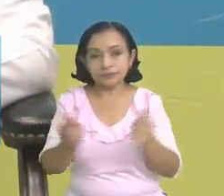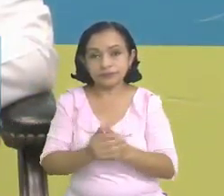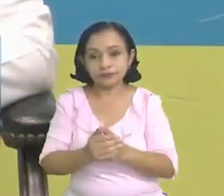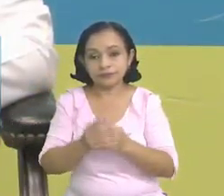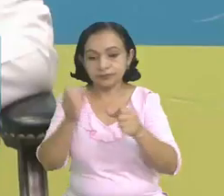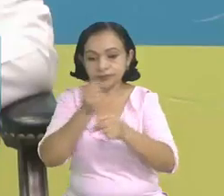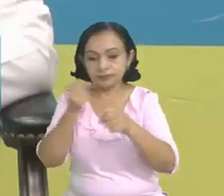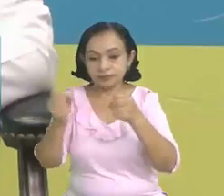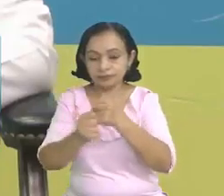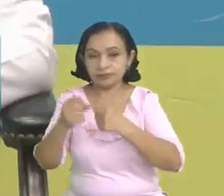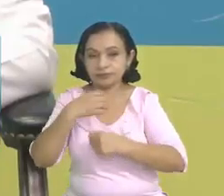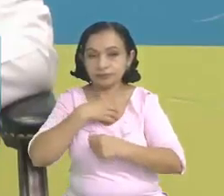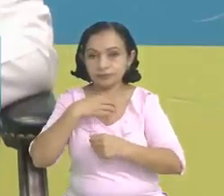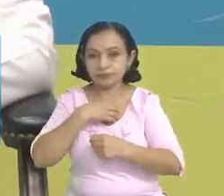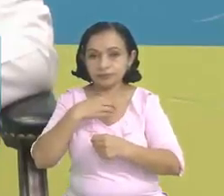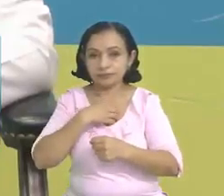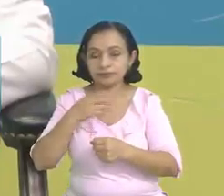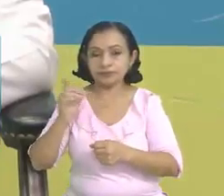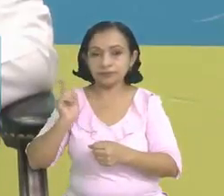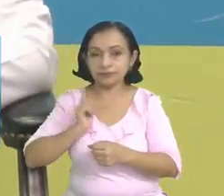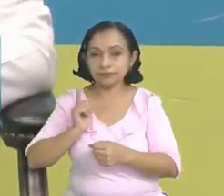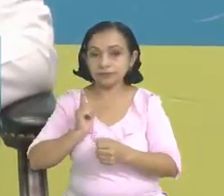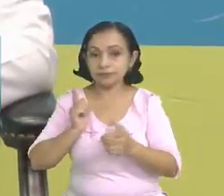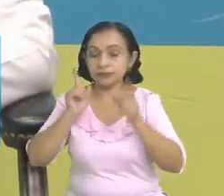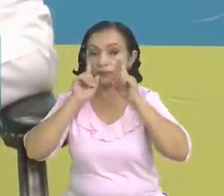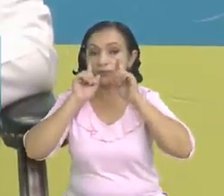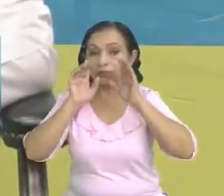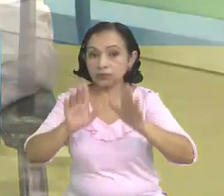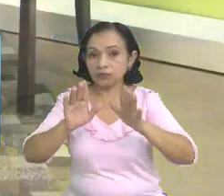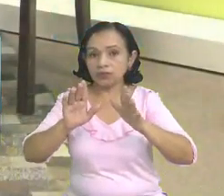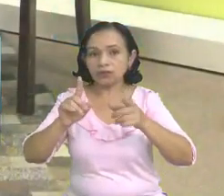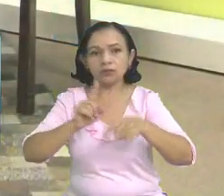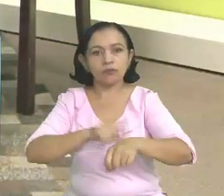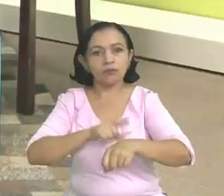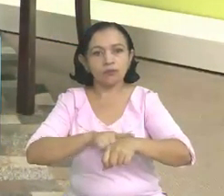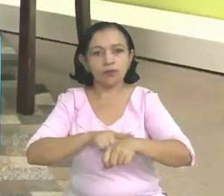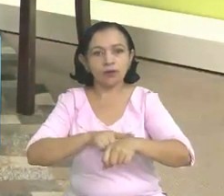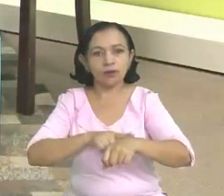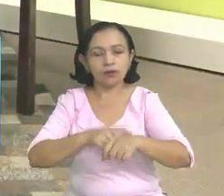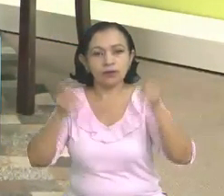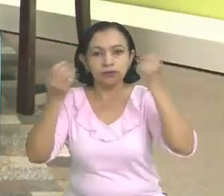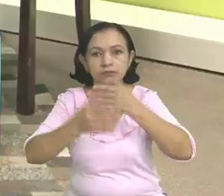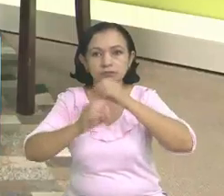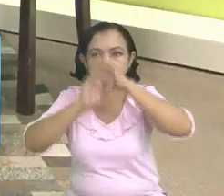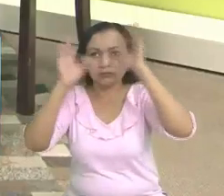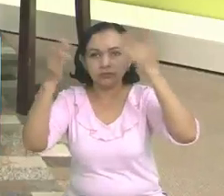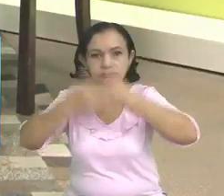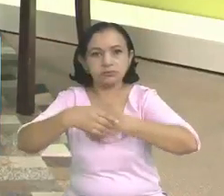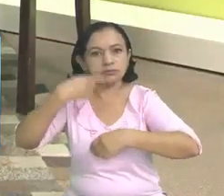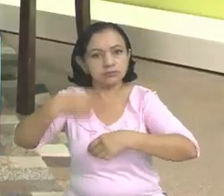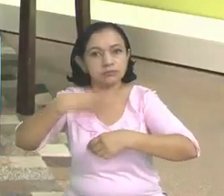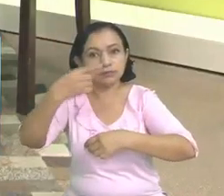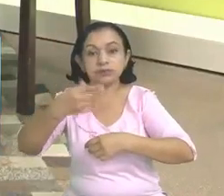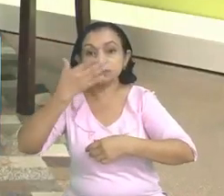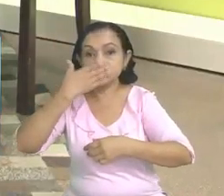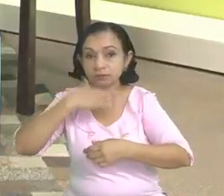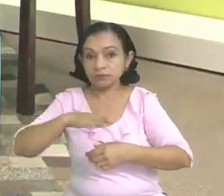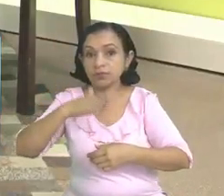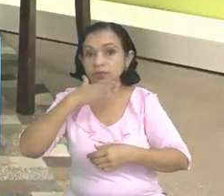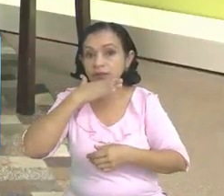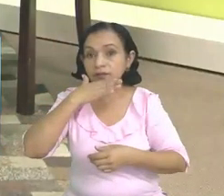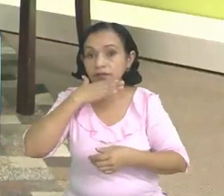sexual, pero tenemos que tener ojo con eso, cuánto tiempo dedica, si de pronto la atención fue solo en eso, entonces ese es el riesgo, pues que se